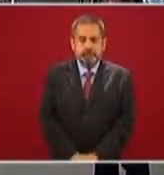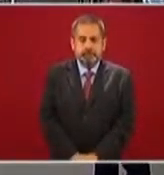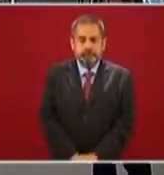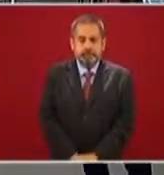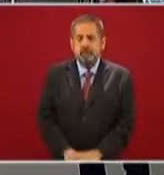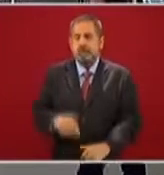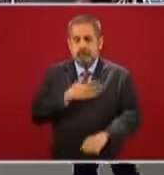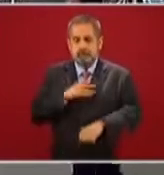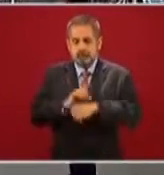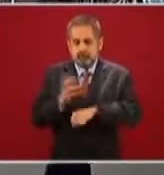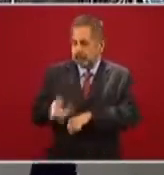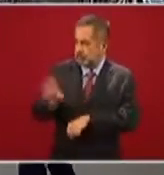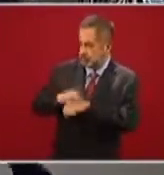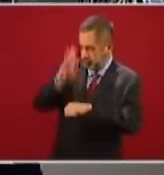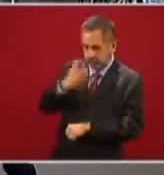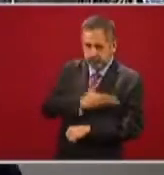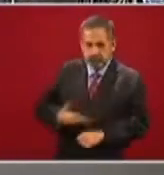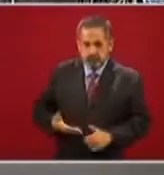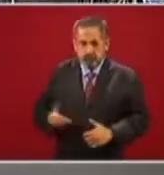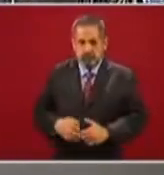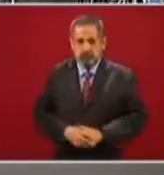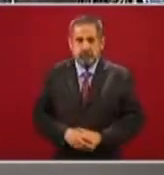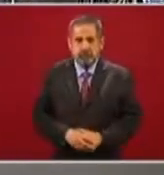Muy buenos días, con su permiso, señor presidente.